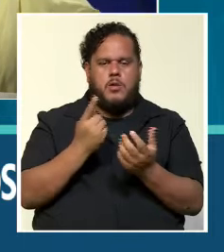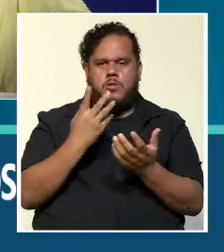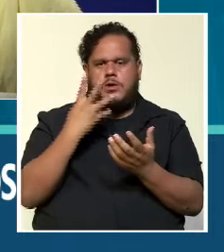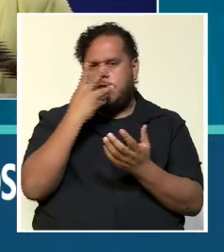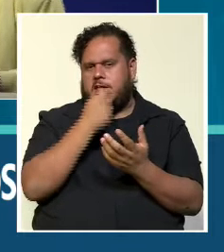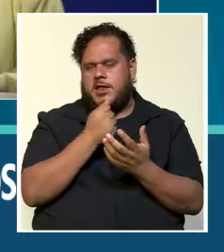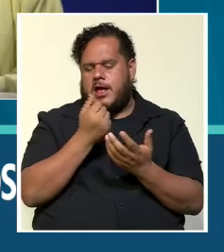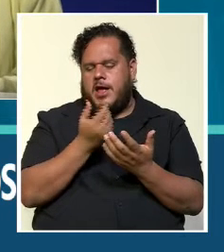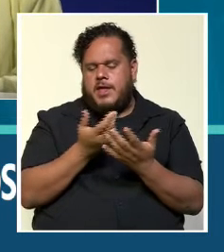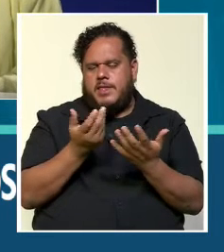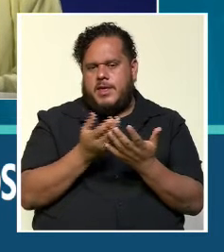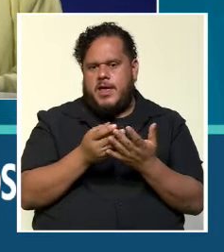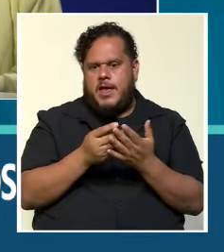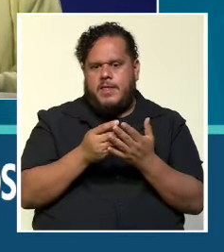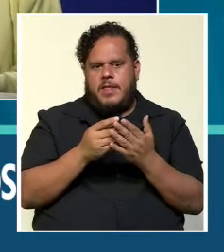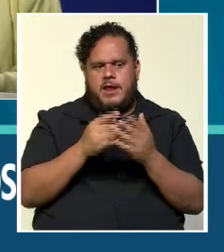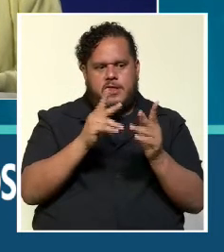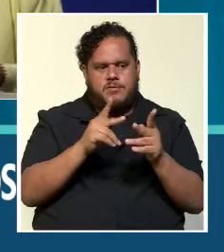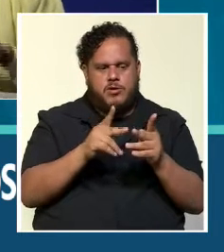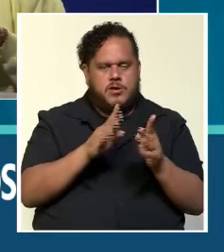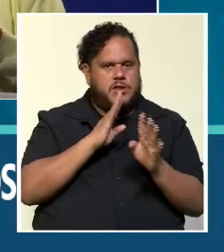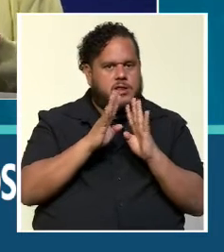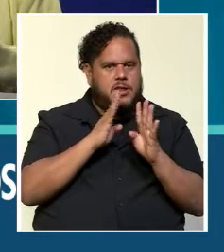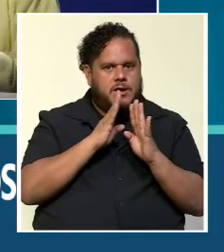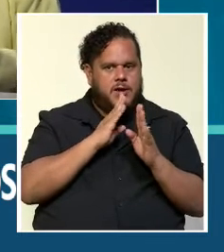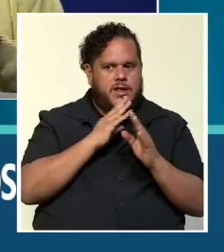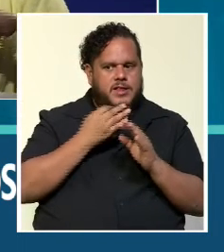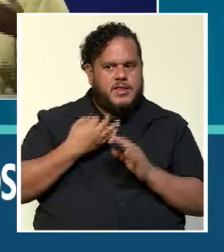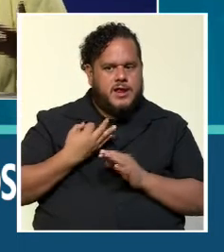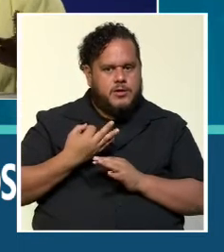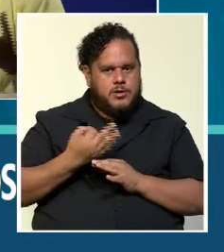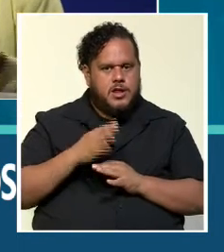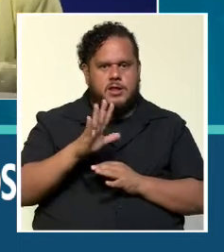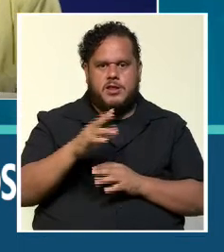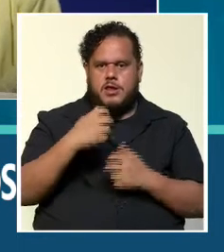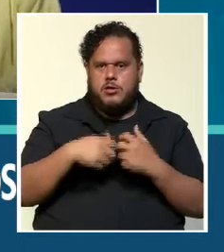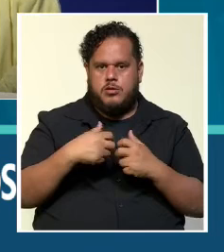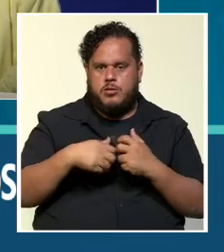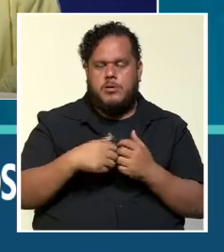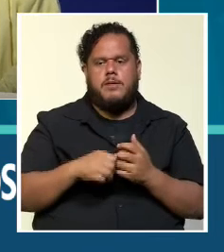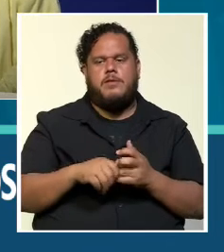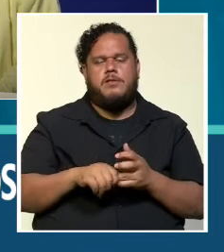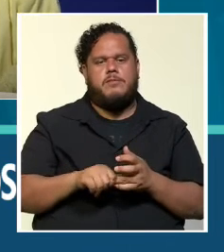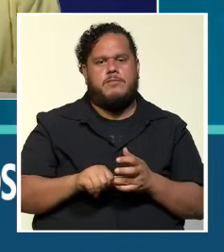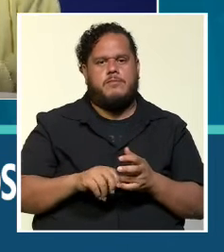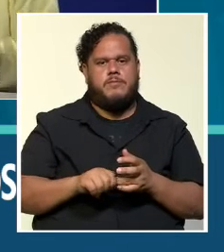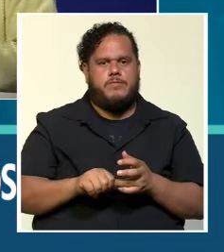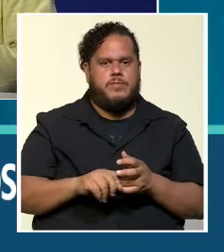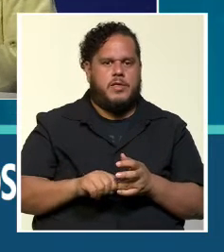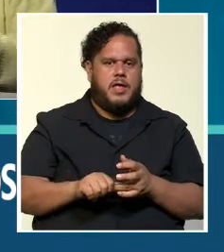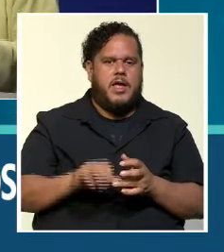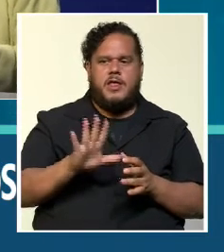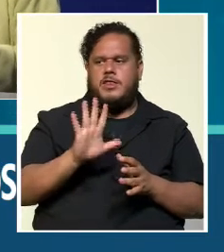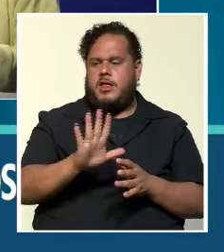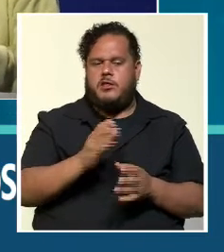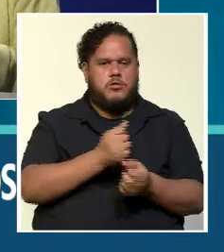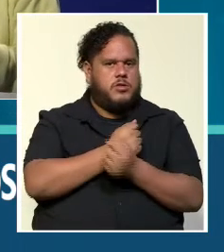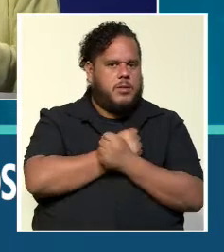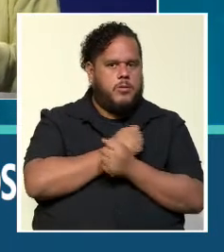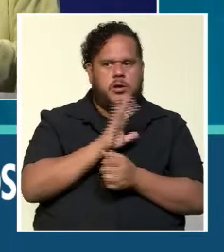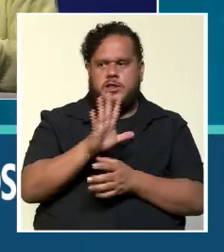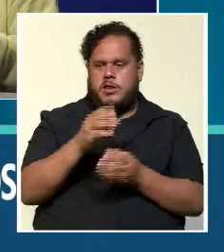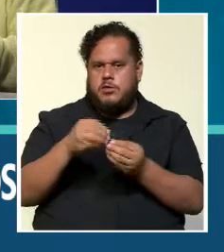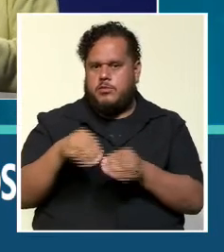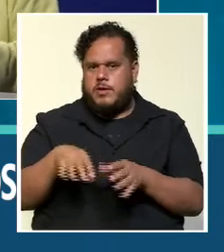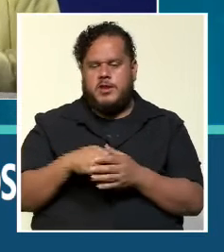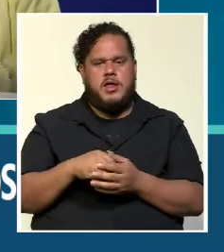del margen, de la gente que estaba ahí hablando de la cotidianidad, de sus problemas, de sus amores, de sus pérdidas,